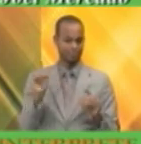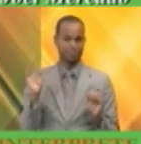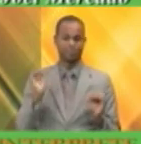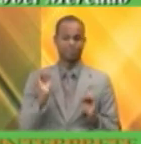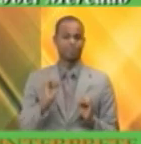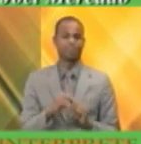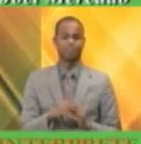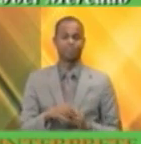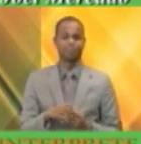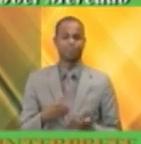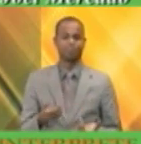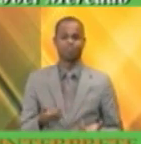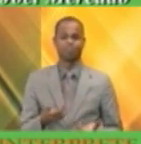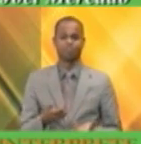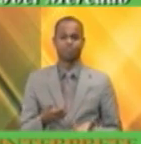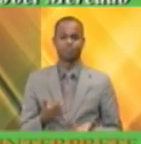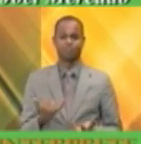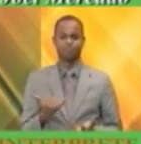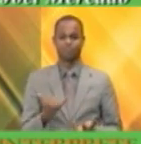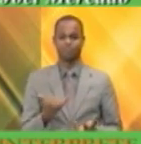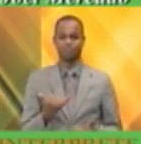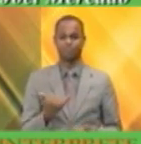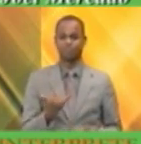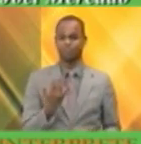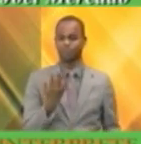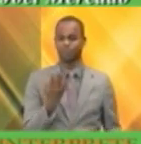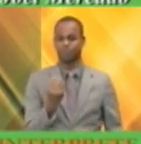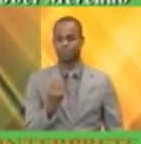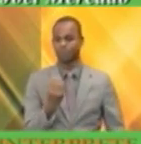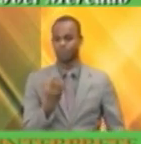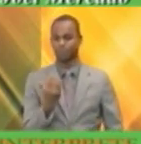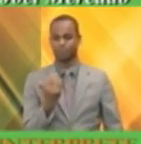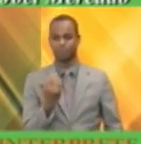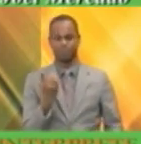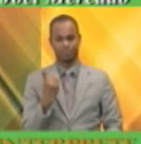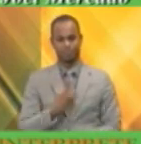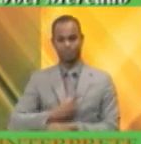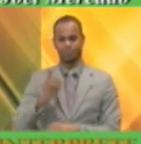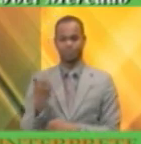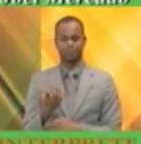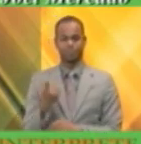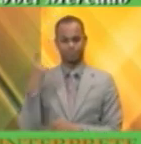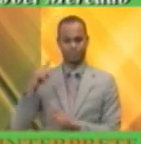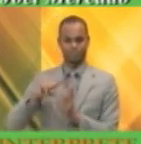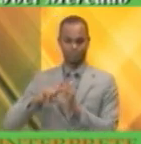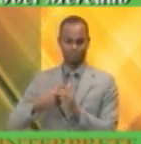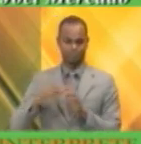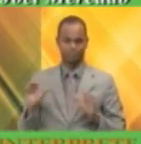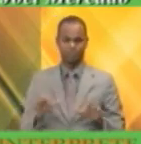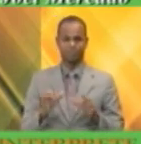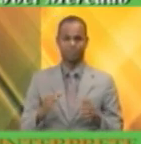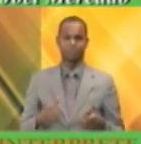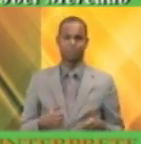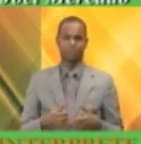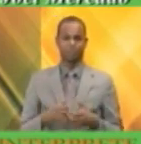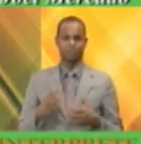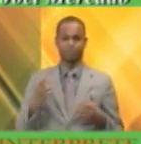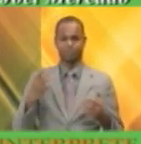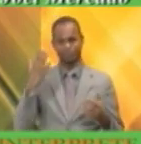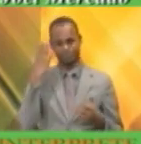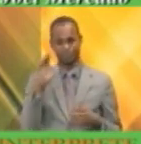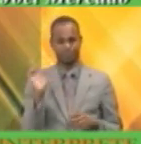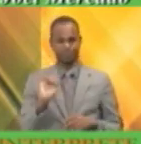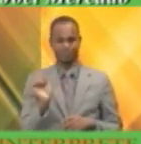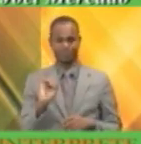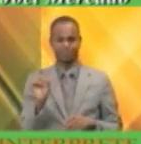estamos apenas a 14, 15 días para esa competición y todavía no sabemos por